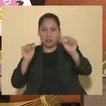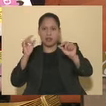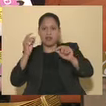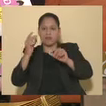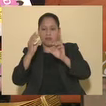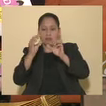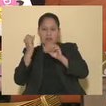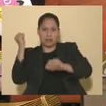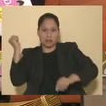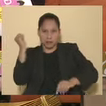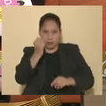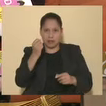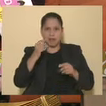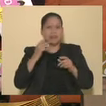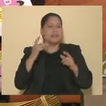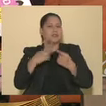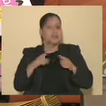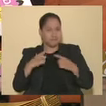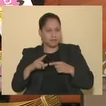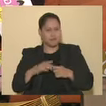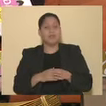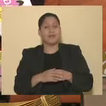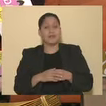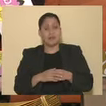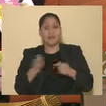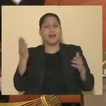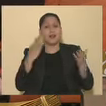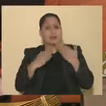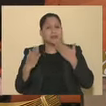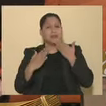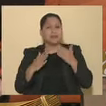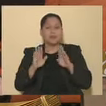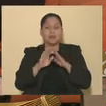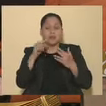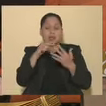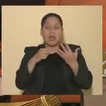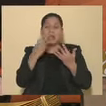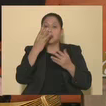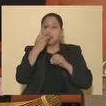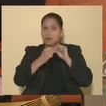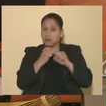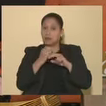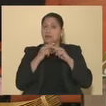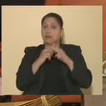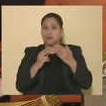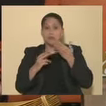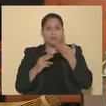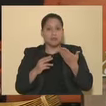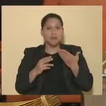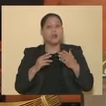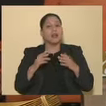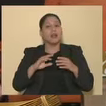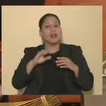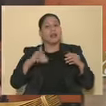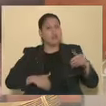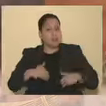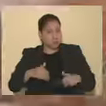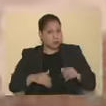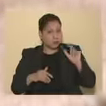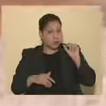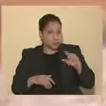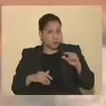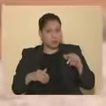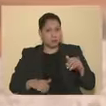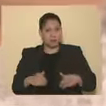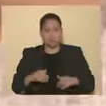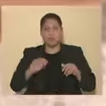dagas. Excelente. Oye, bueno, ha tenido gran éxito porque ya es el tercer año que se hace. Qué maravilla. ¿Algo de teatro habrá? ¿Alguna